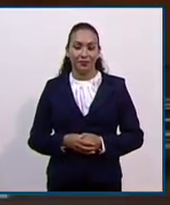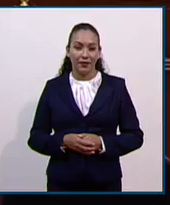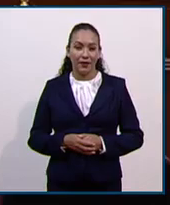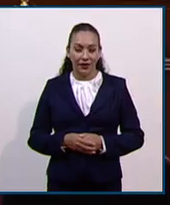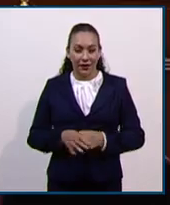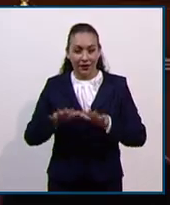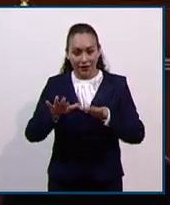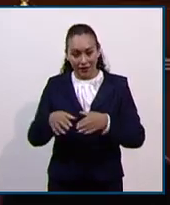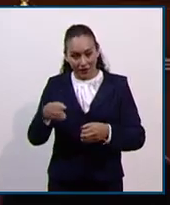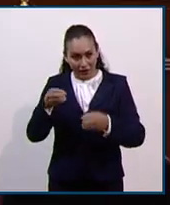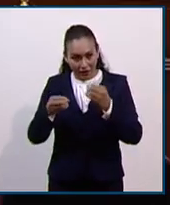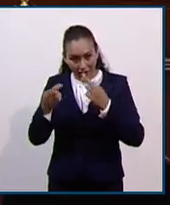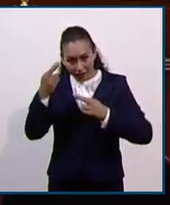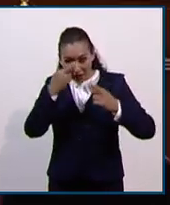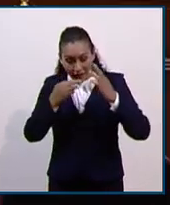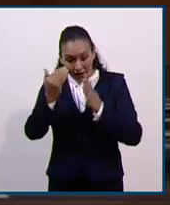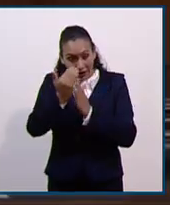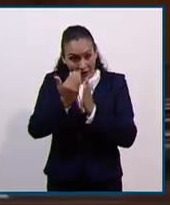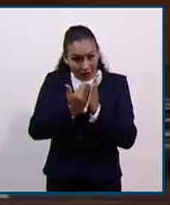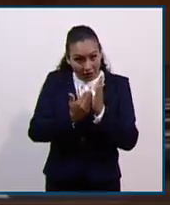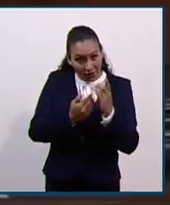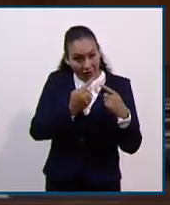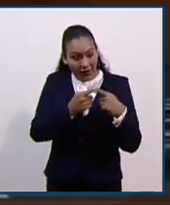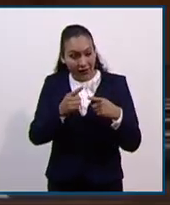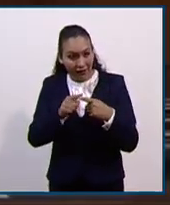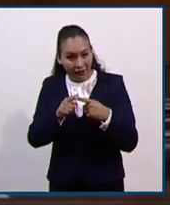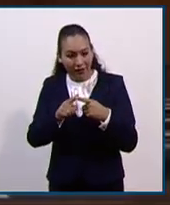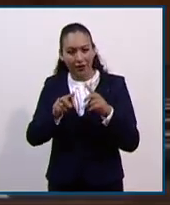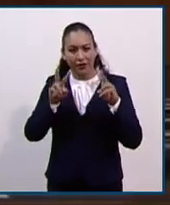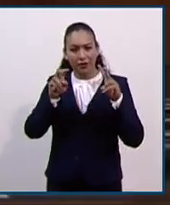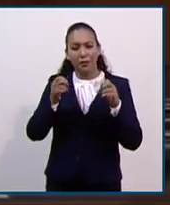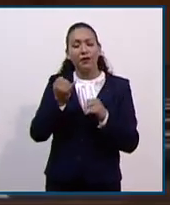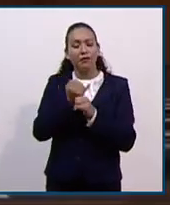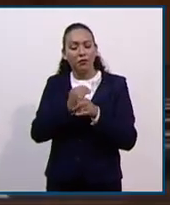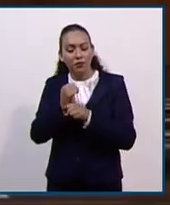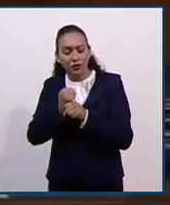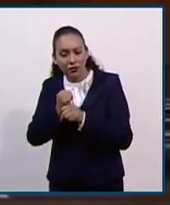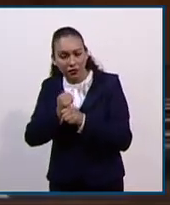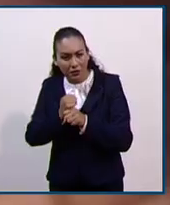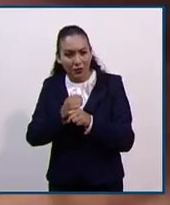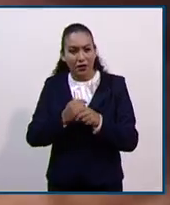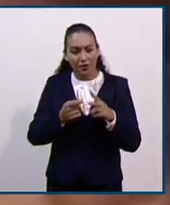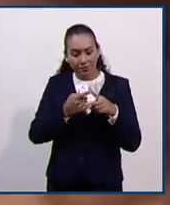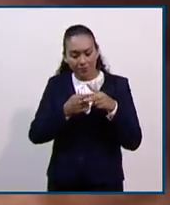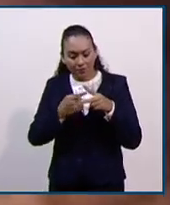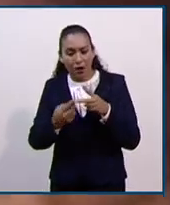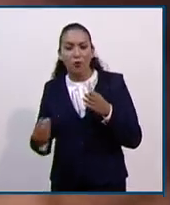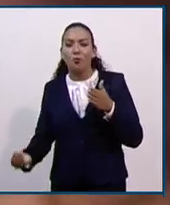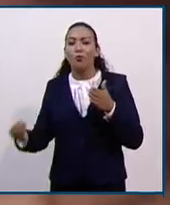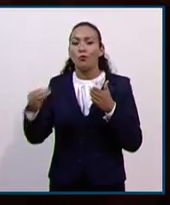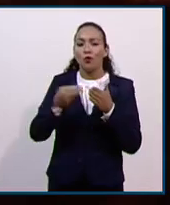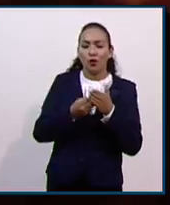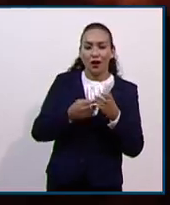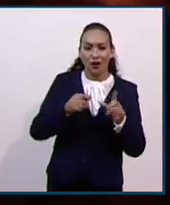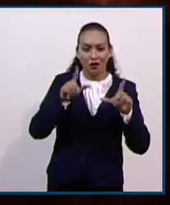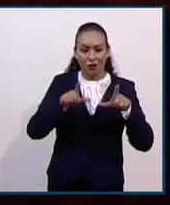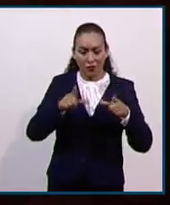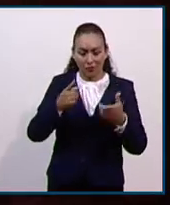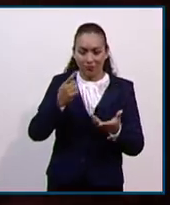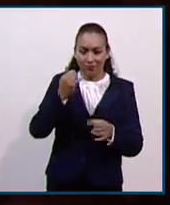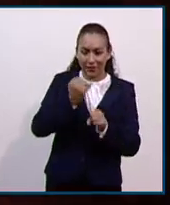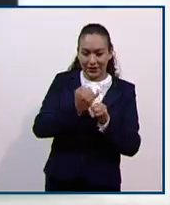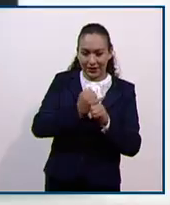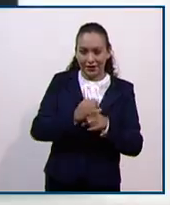también declaró la validez de diversas disposiciones sobre gestión de datos y su inventario en un catálogo electrónico en la Ciudad de